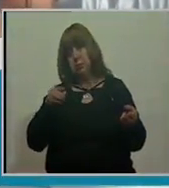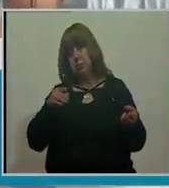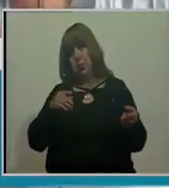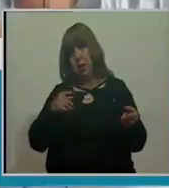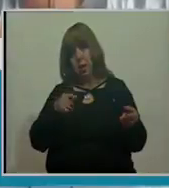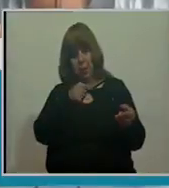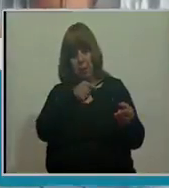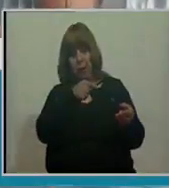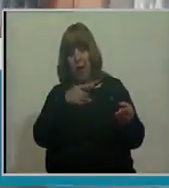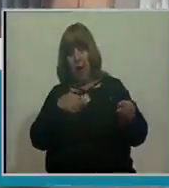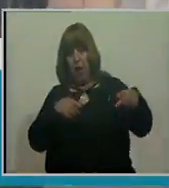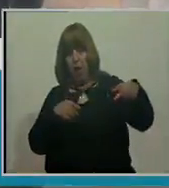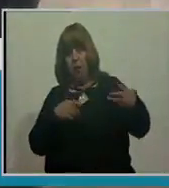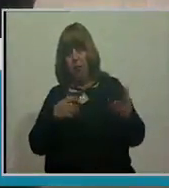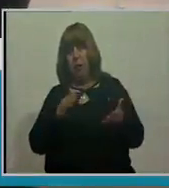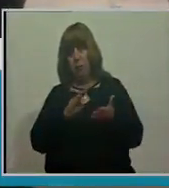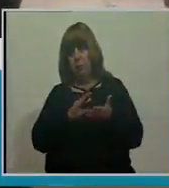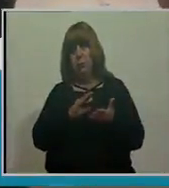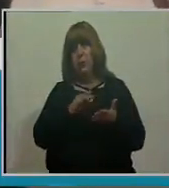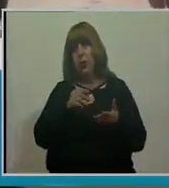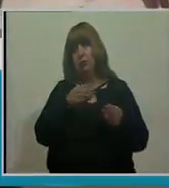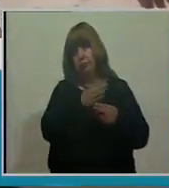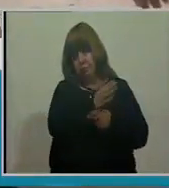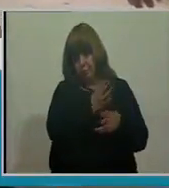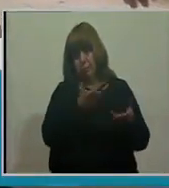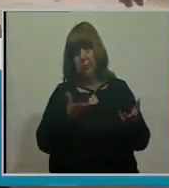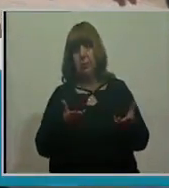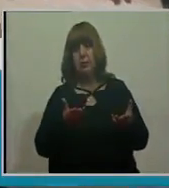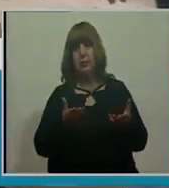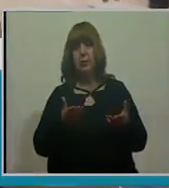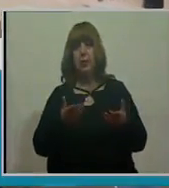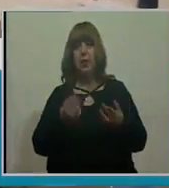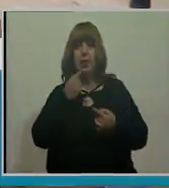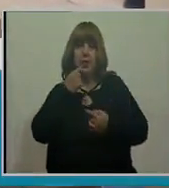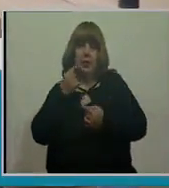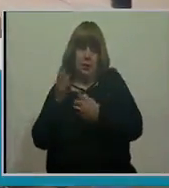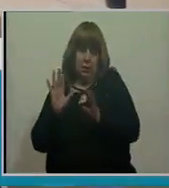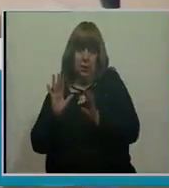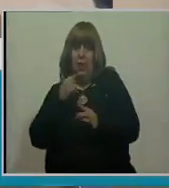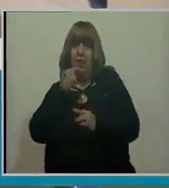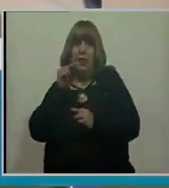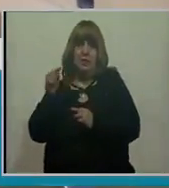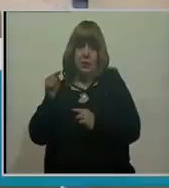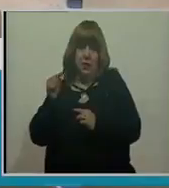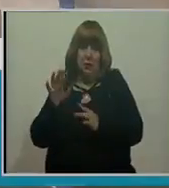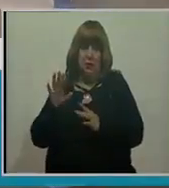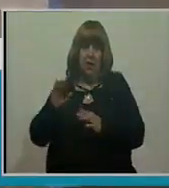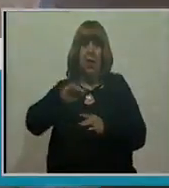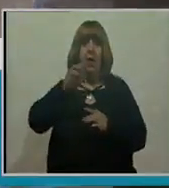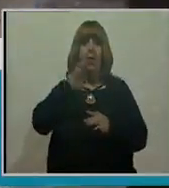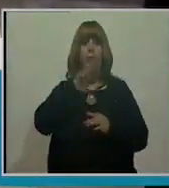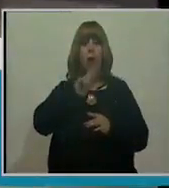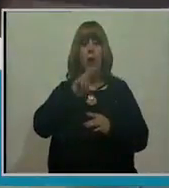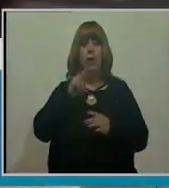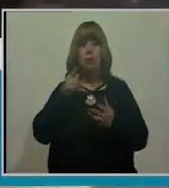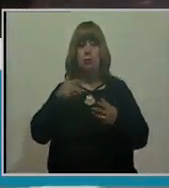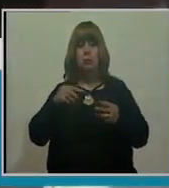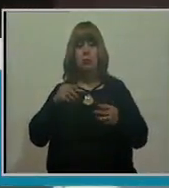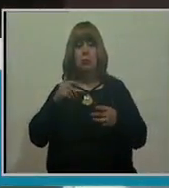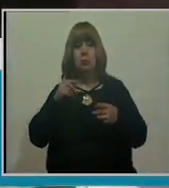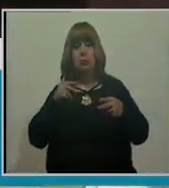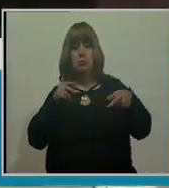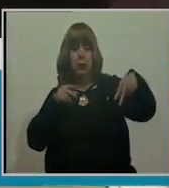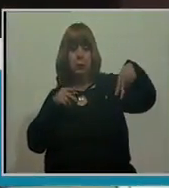se interpuso en su camino, según comentan, y lo atropelló. No solamente eso, sino